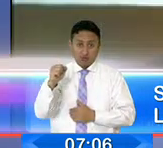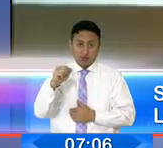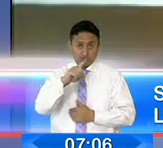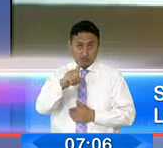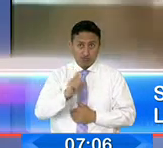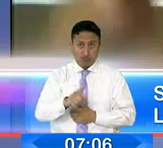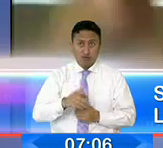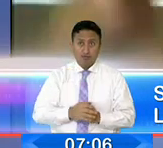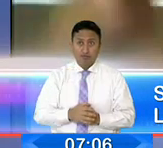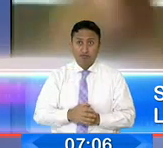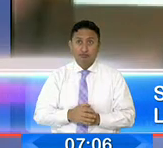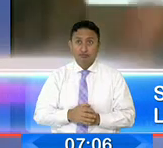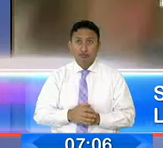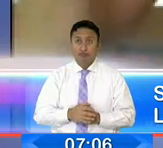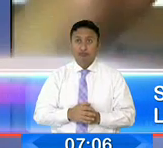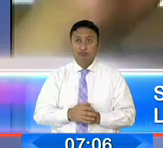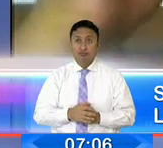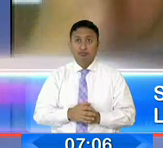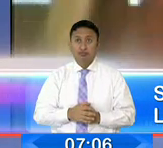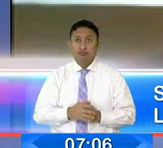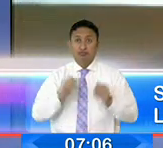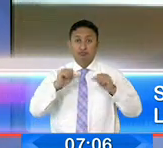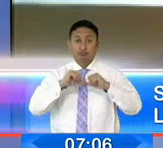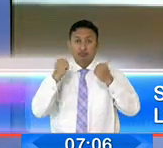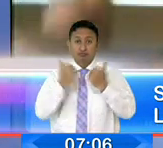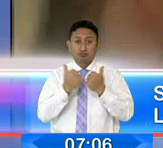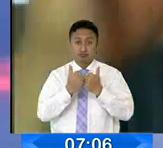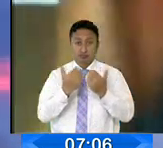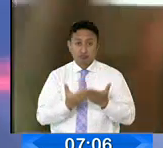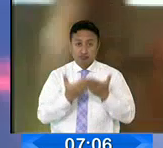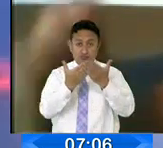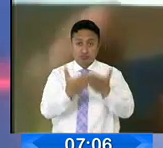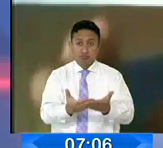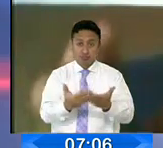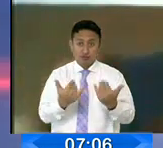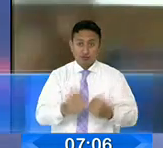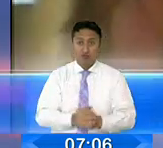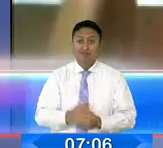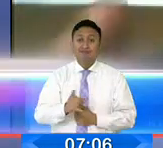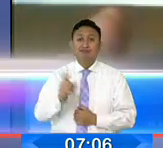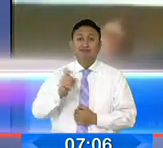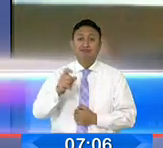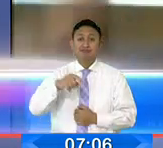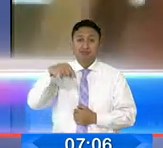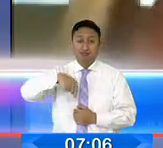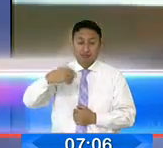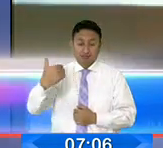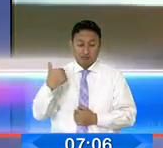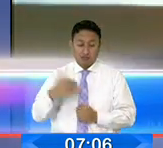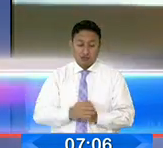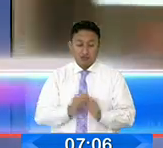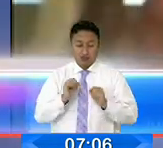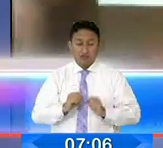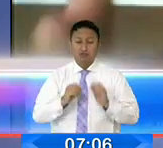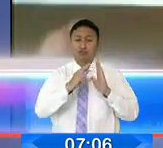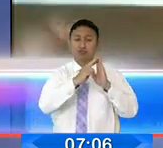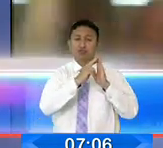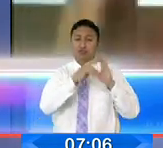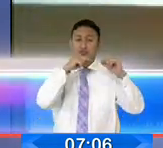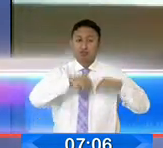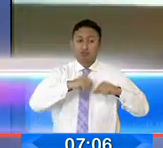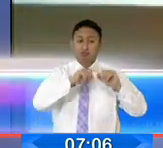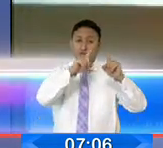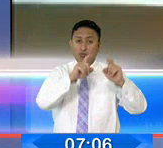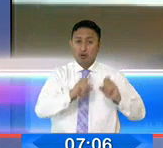Señores asambleístas, dejo en constancia la necesidad de tener reglamentado esta